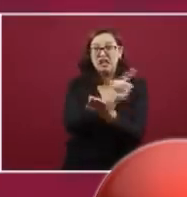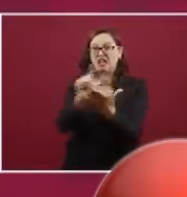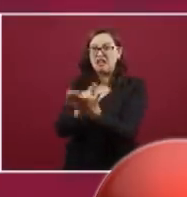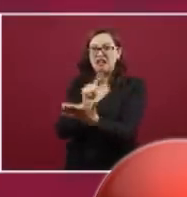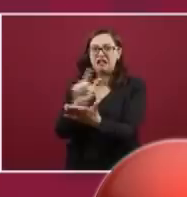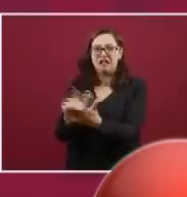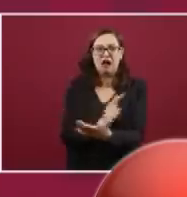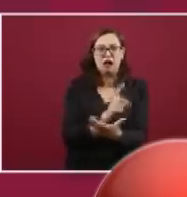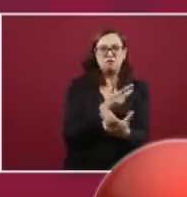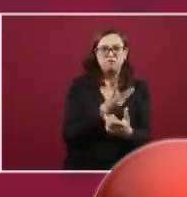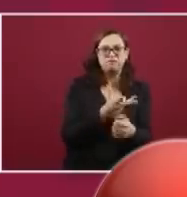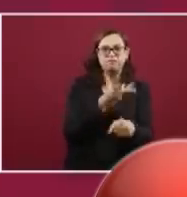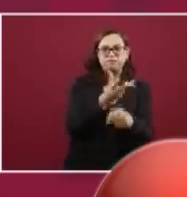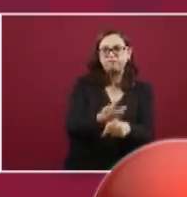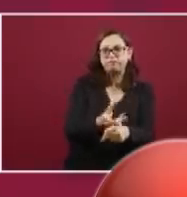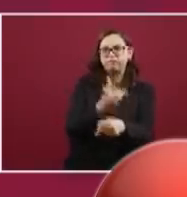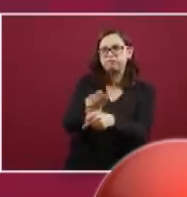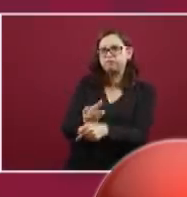para